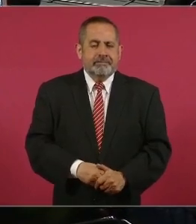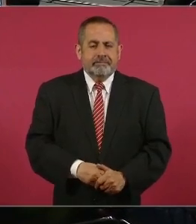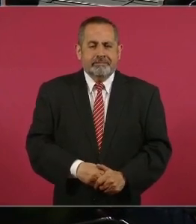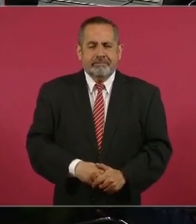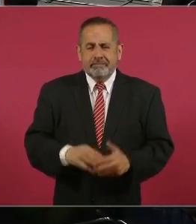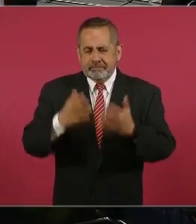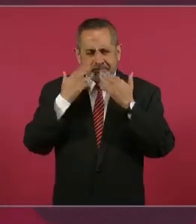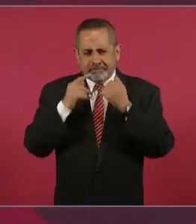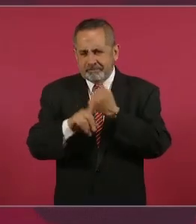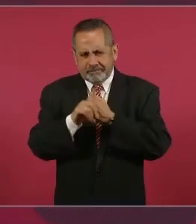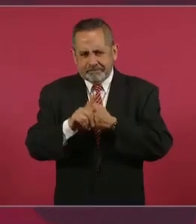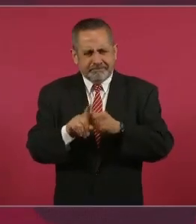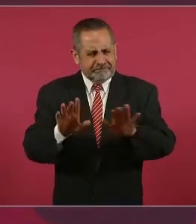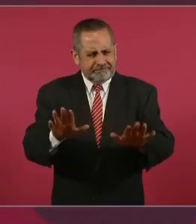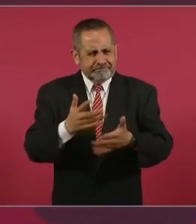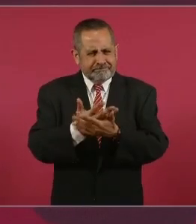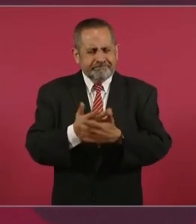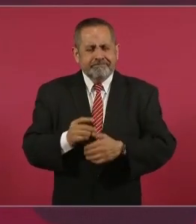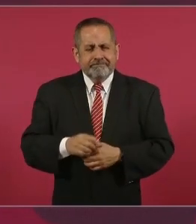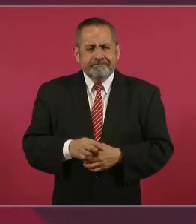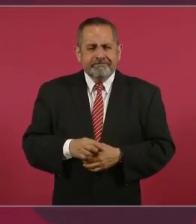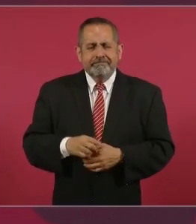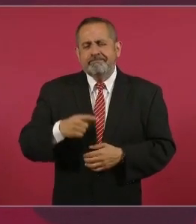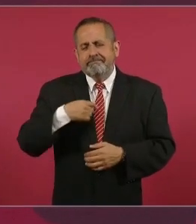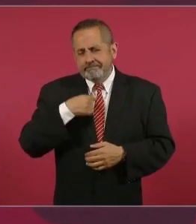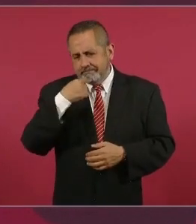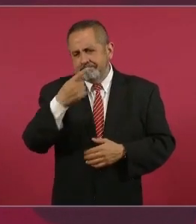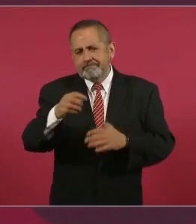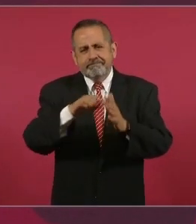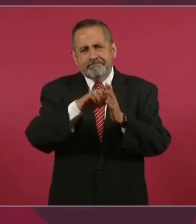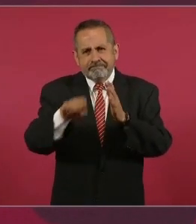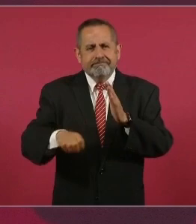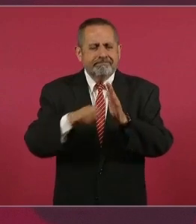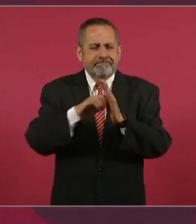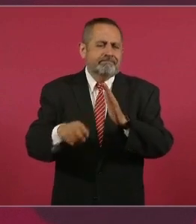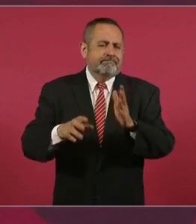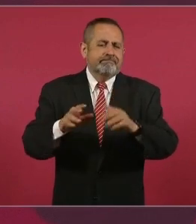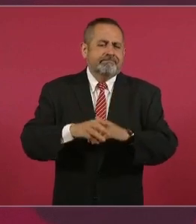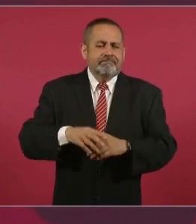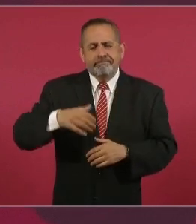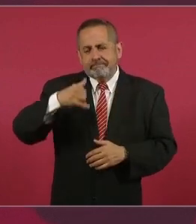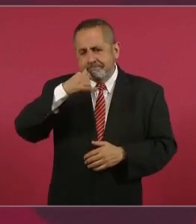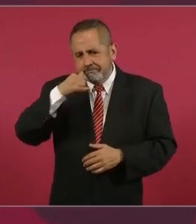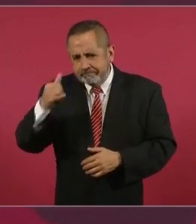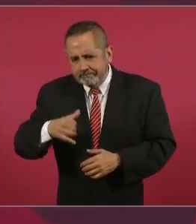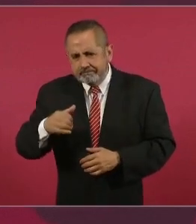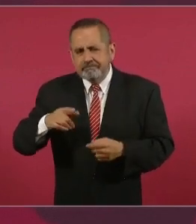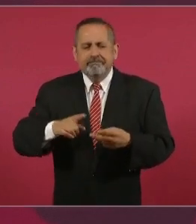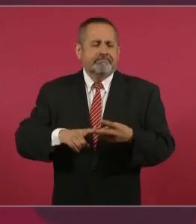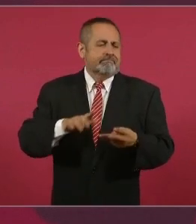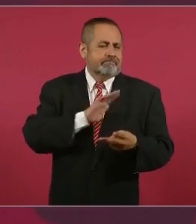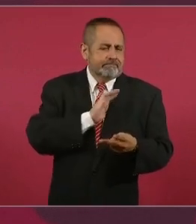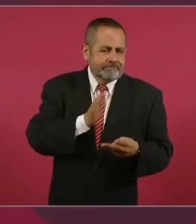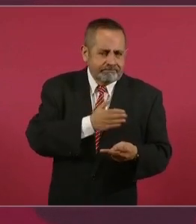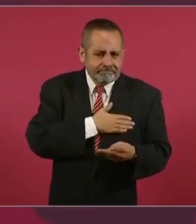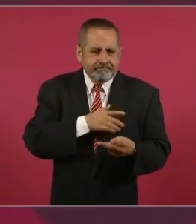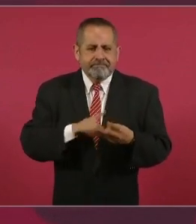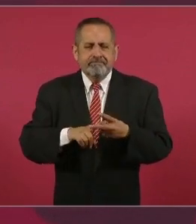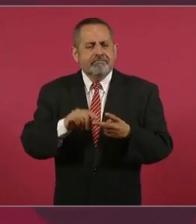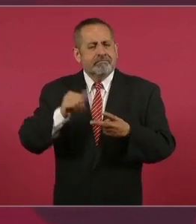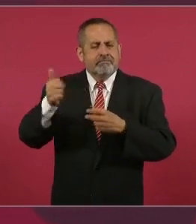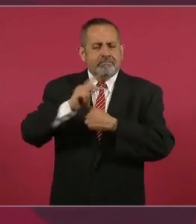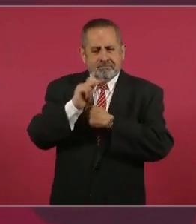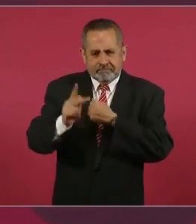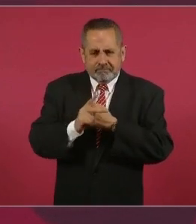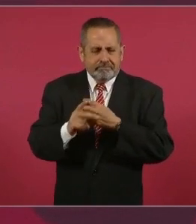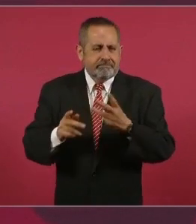problema, vamos a esperarnos. Ya les puse el caso de Italia, de España, de otros